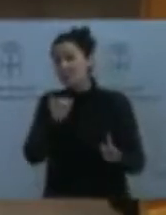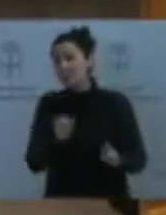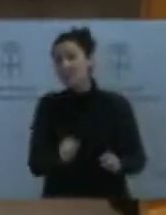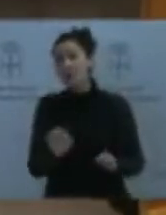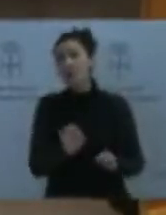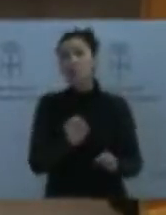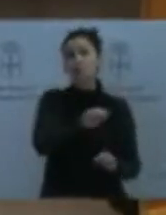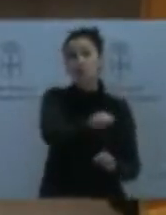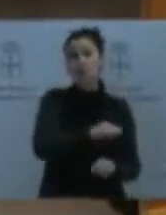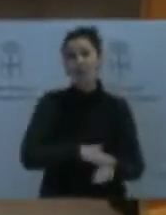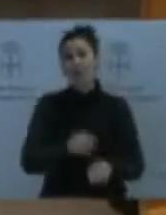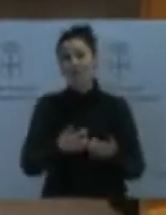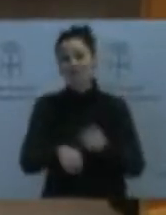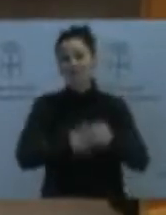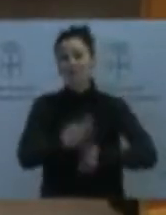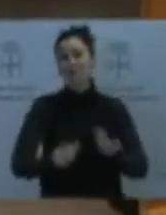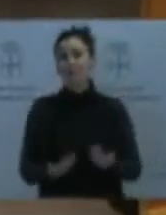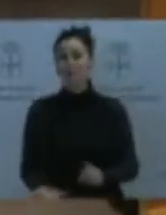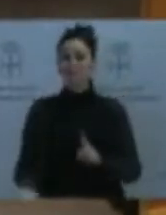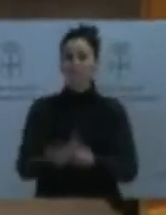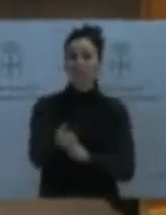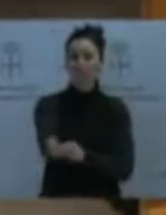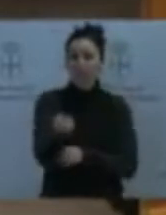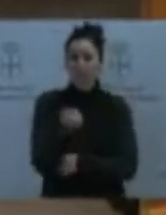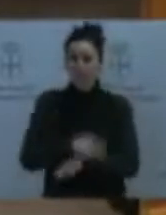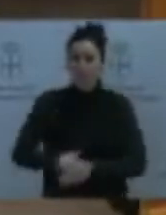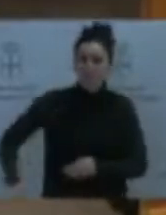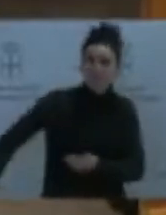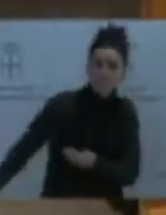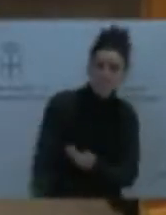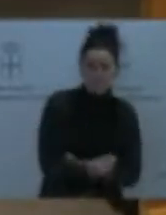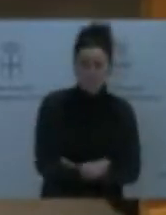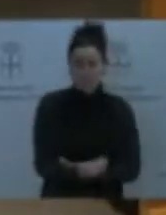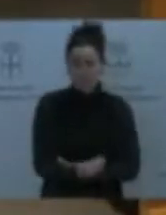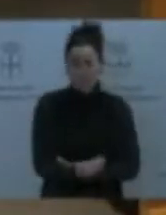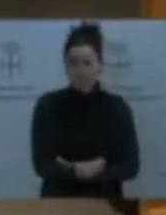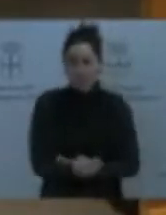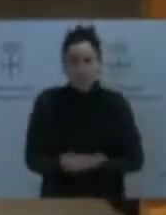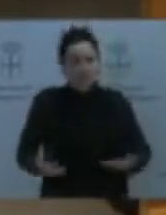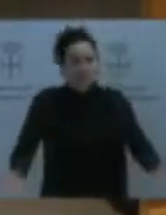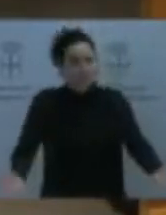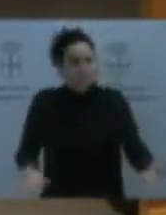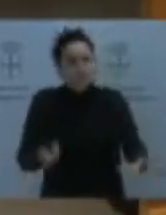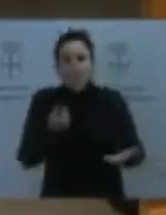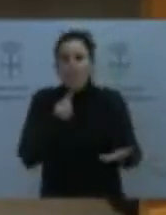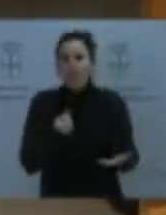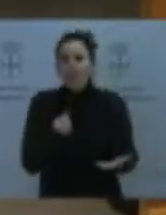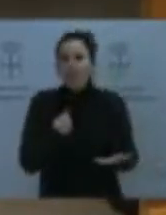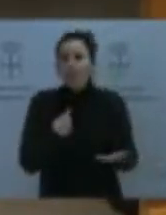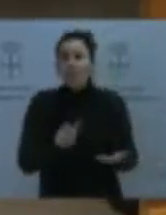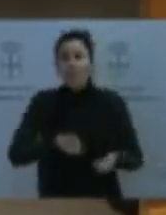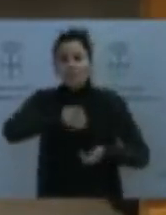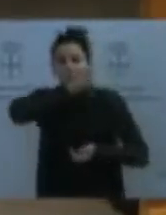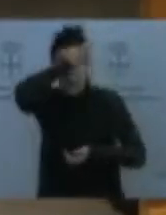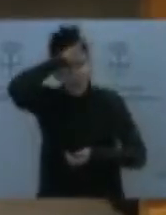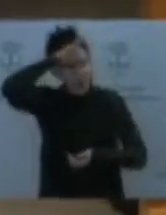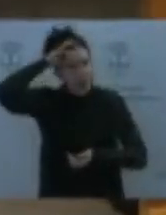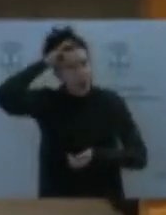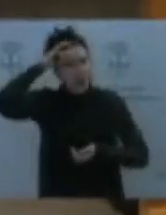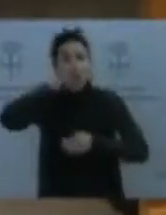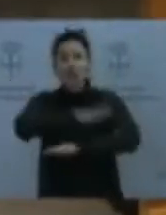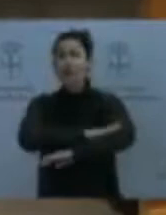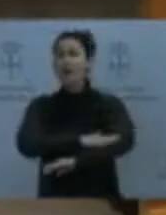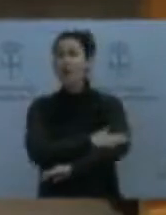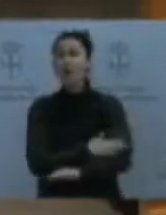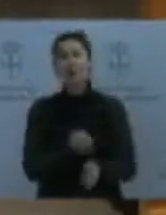a las inversiones. No me puede decir que usted no sabe nada, que el Gobierno no sabe nada de política industrial, porque durante